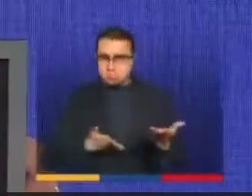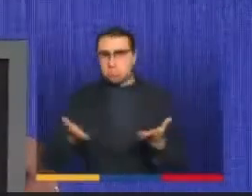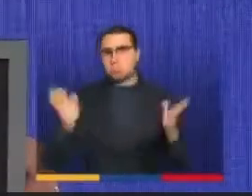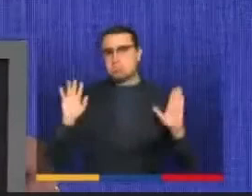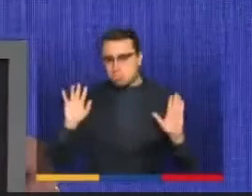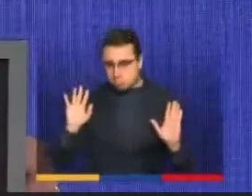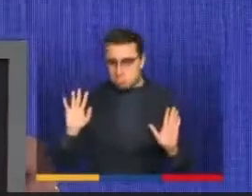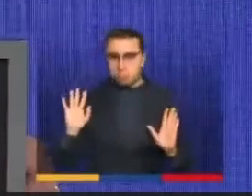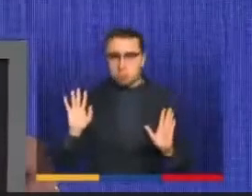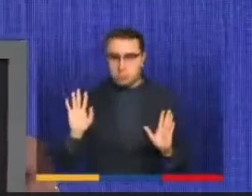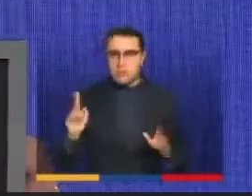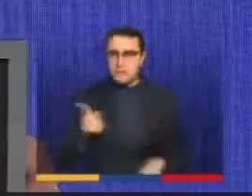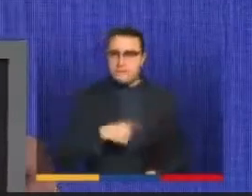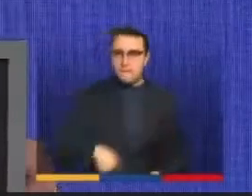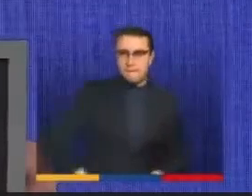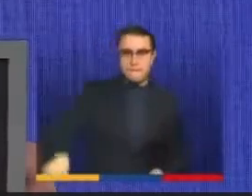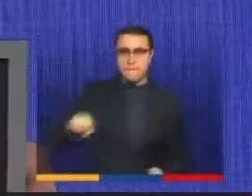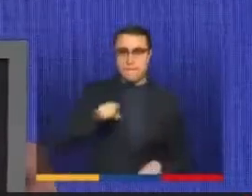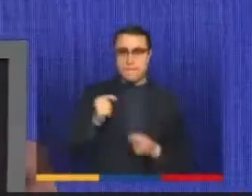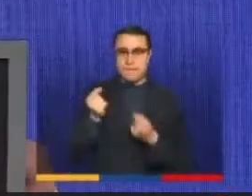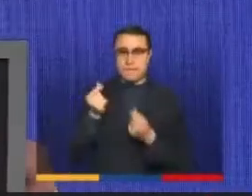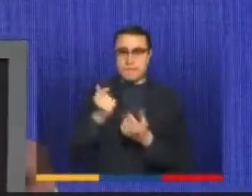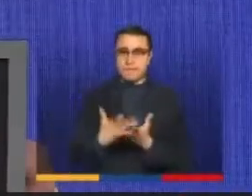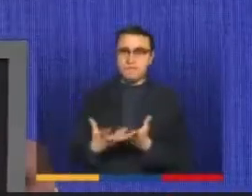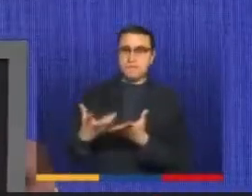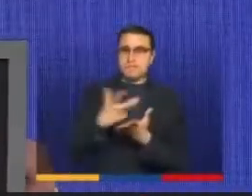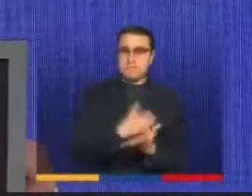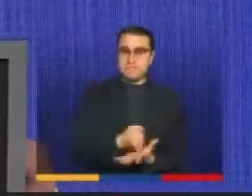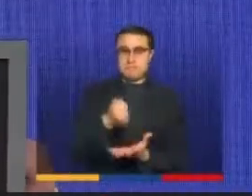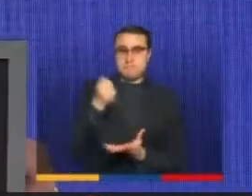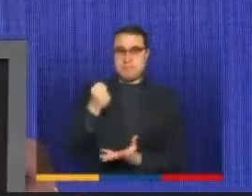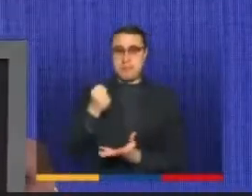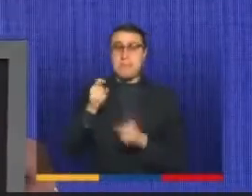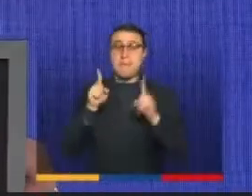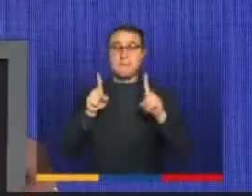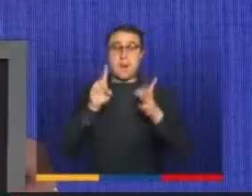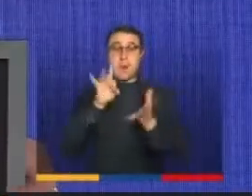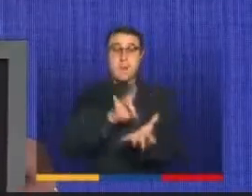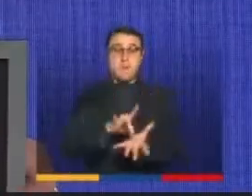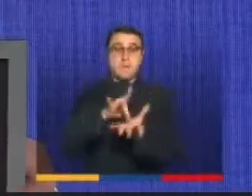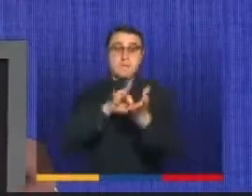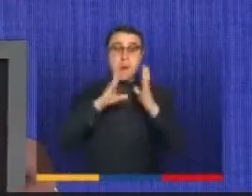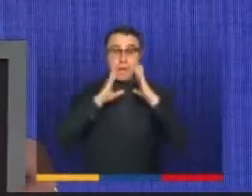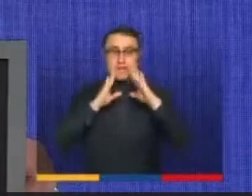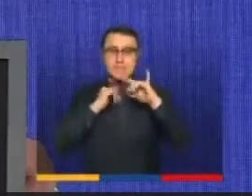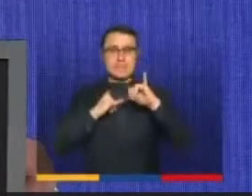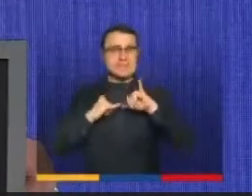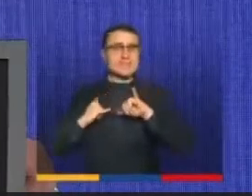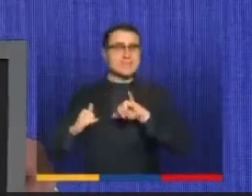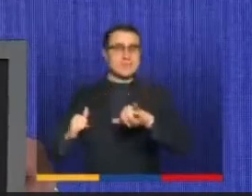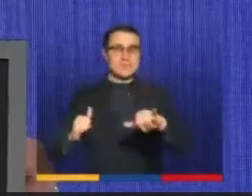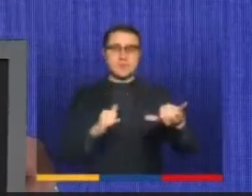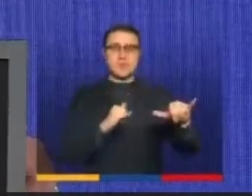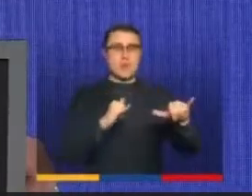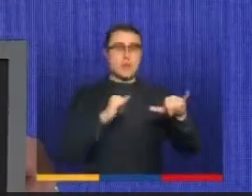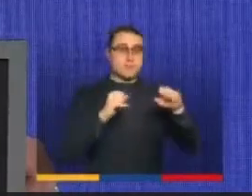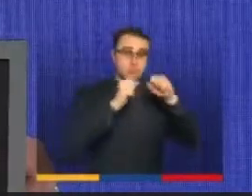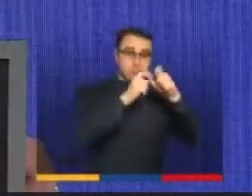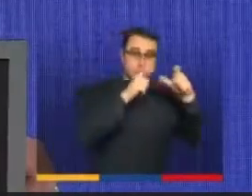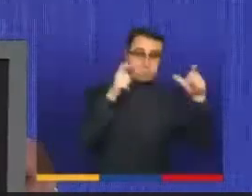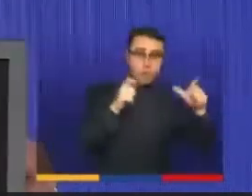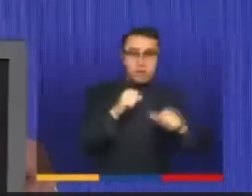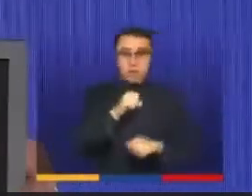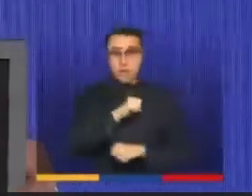que se sostengan financieramente, pero el modelo de atención será el mismo, tanto en lo público como en